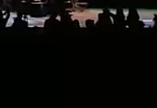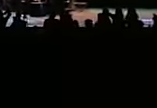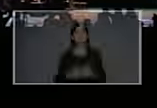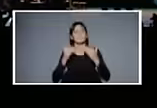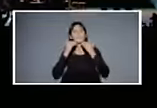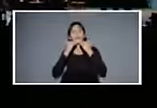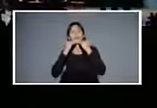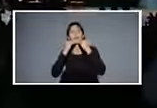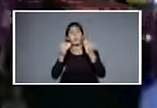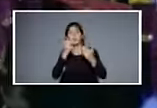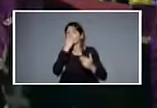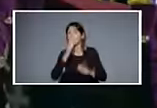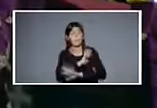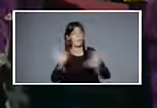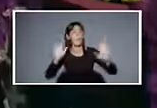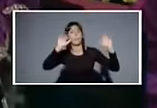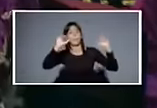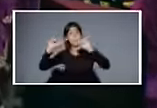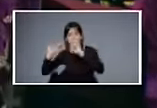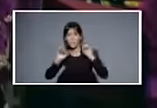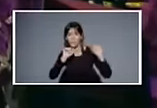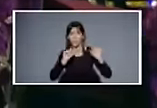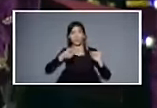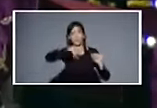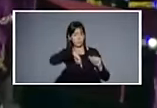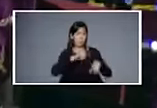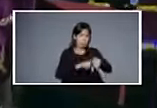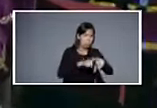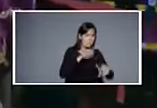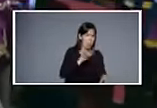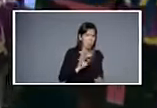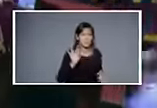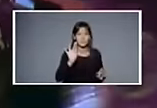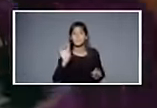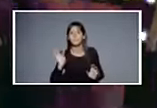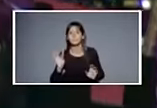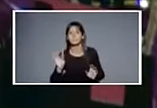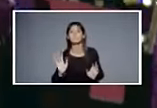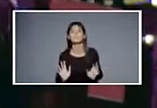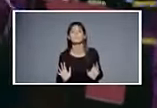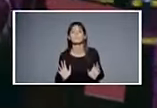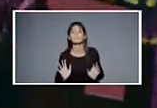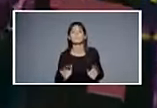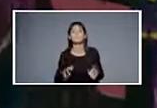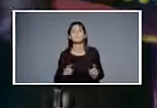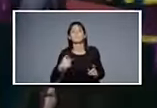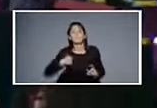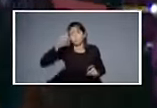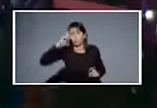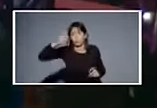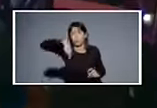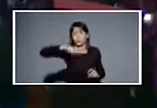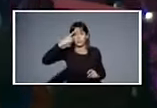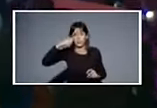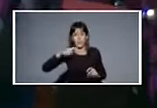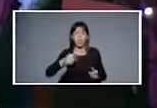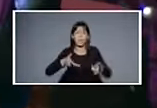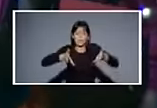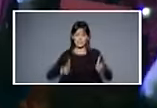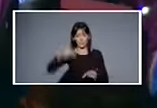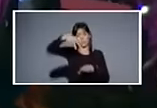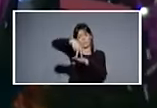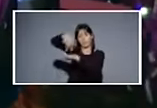Muchas gracias, bueno, vamos a hacer nuestra despedida, que creemos que nos da tiempo, sí. Por cierto, no sé si les han dicho a la entrada que no se suban a la silla